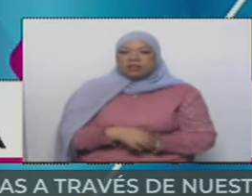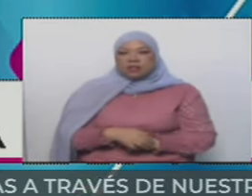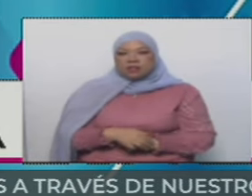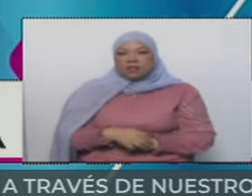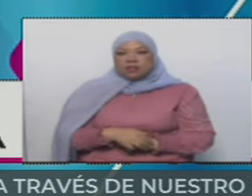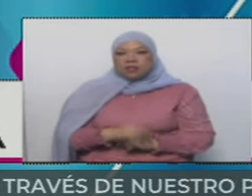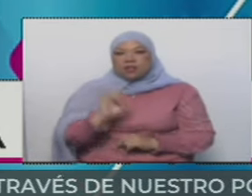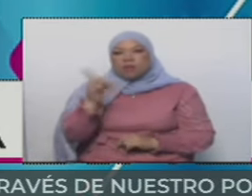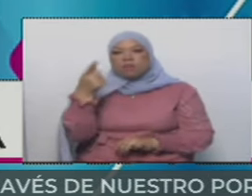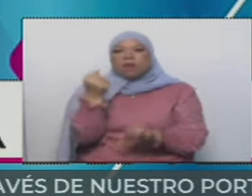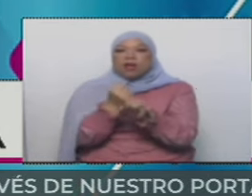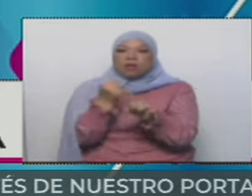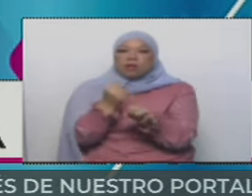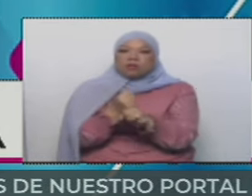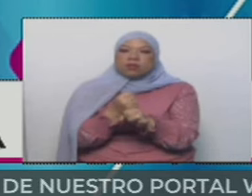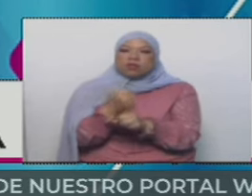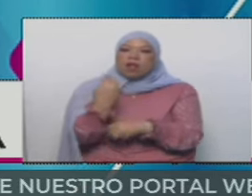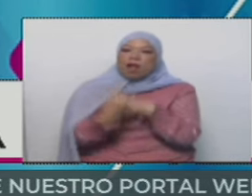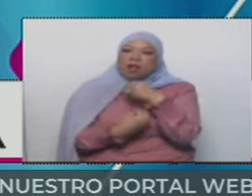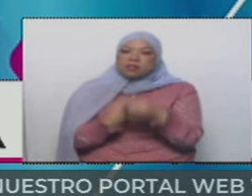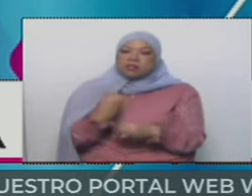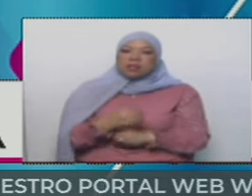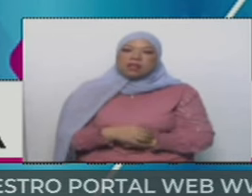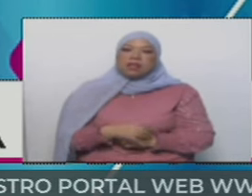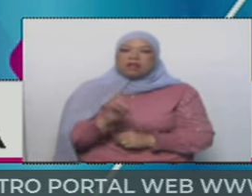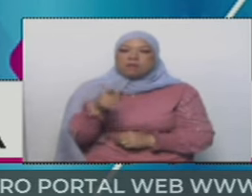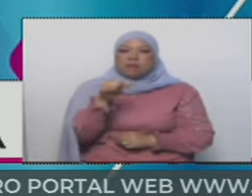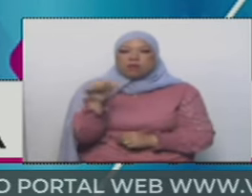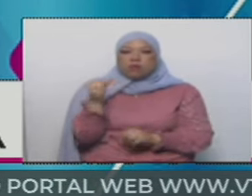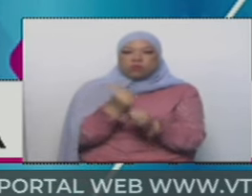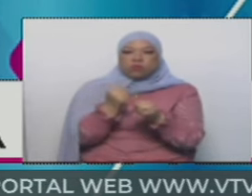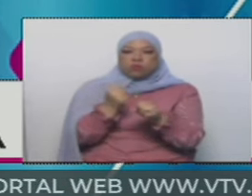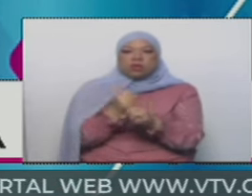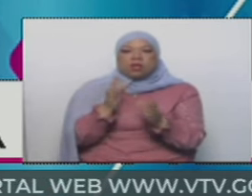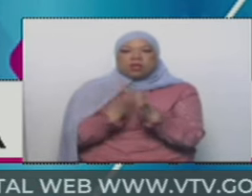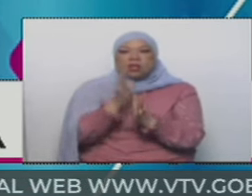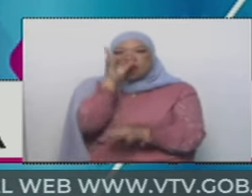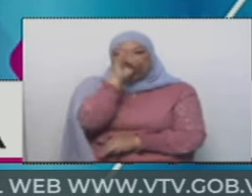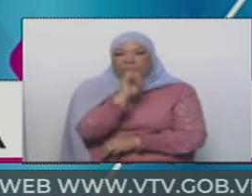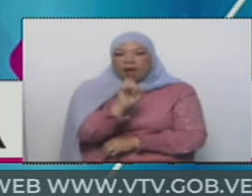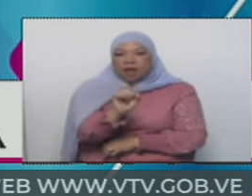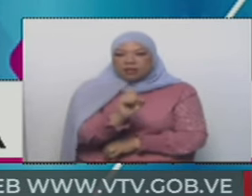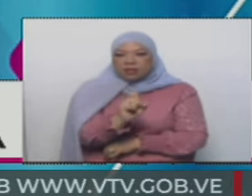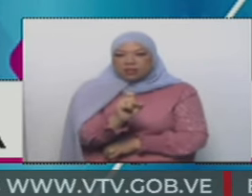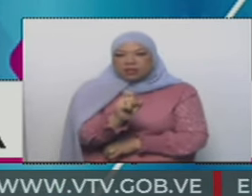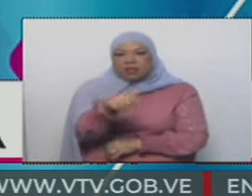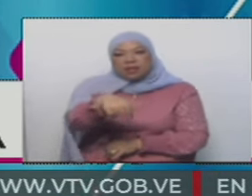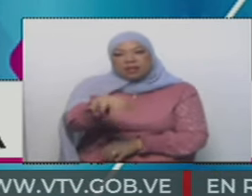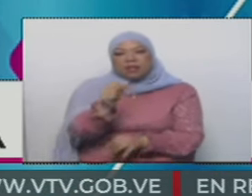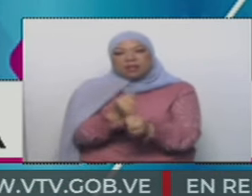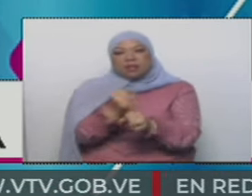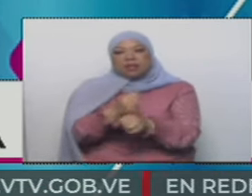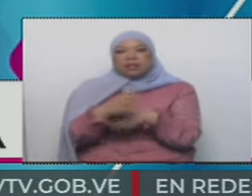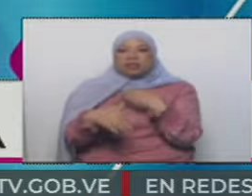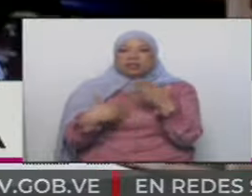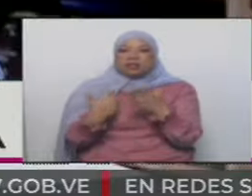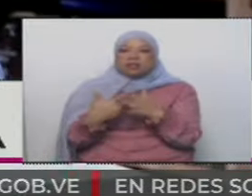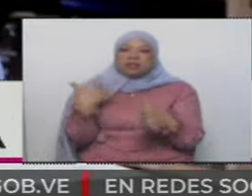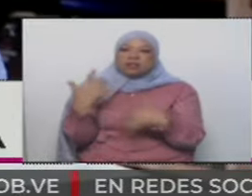La primera en el año la vamos a hacer en el primer trimestre, arrancandito el año. Ahora corresponde hacerla en